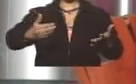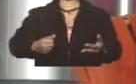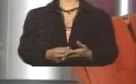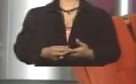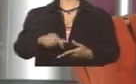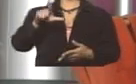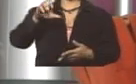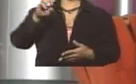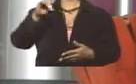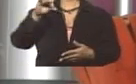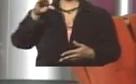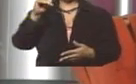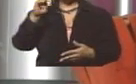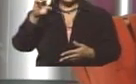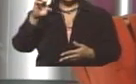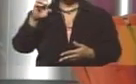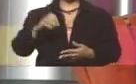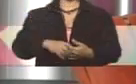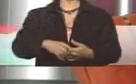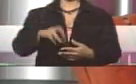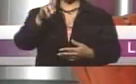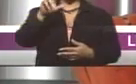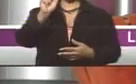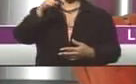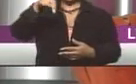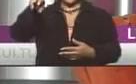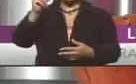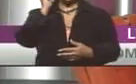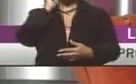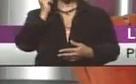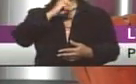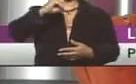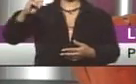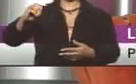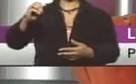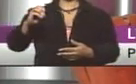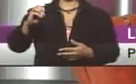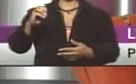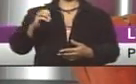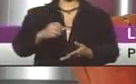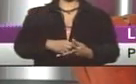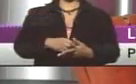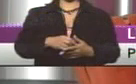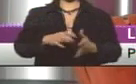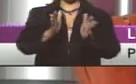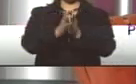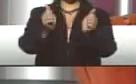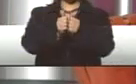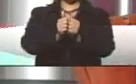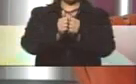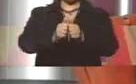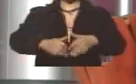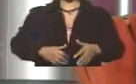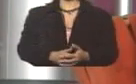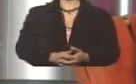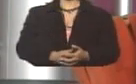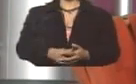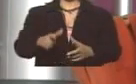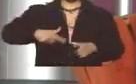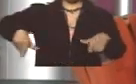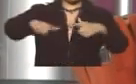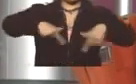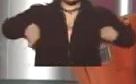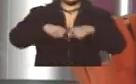favor. Bien, Lisdé Ramos, Lisdé Rosa Ramos Tirado, oriunda de Palotal, Barcelona, Estado